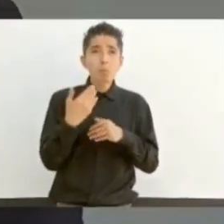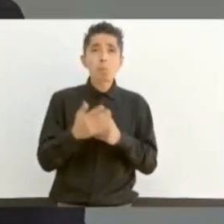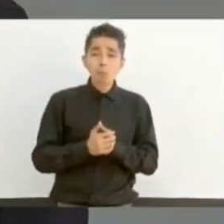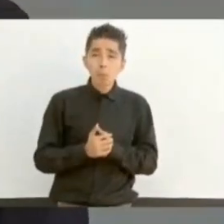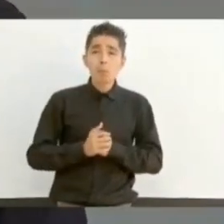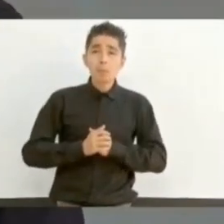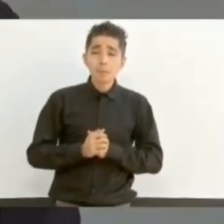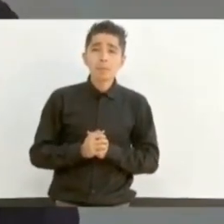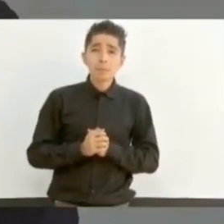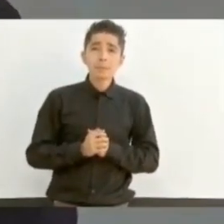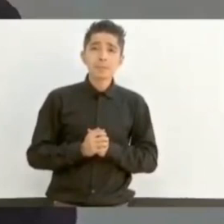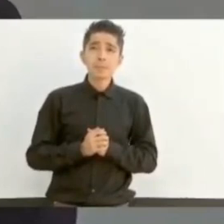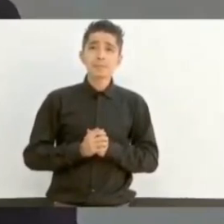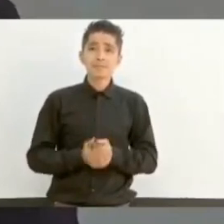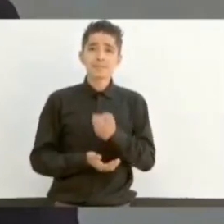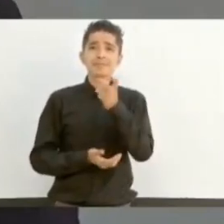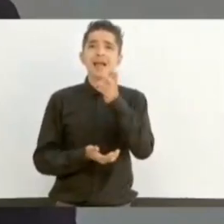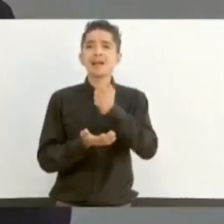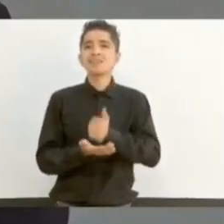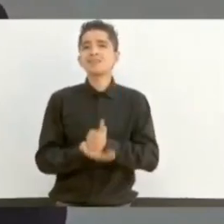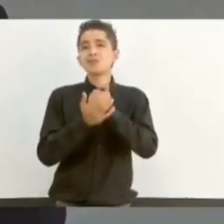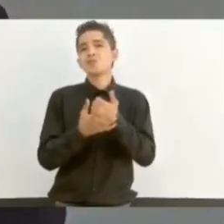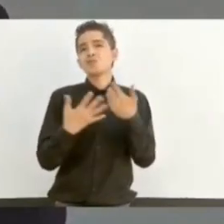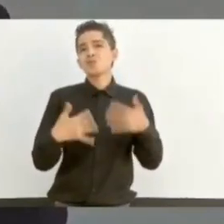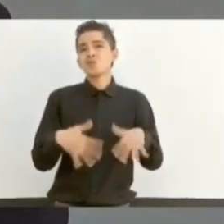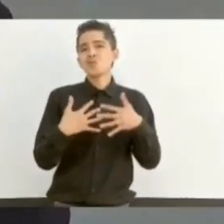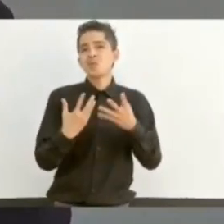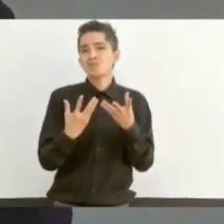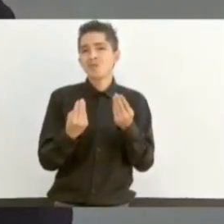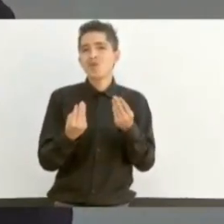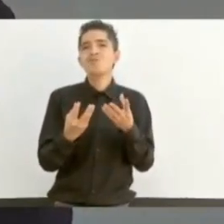Esto nos ayudó muchísimo.